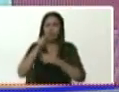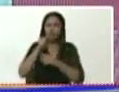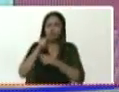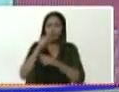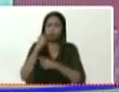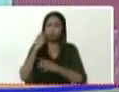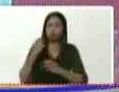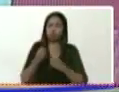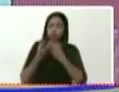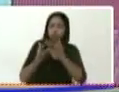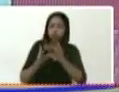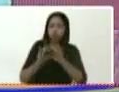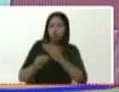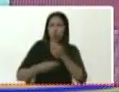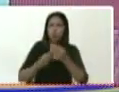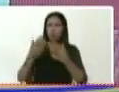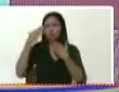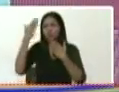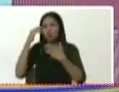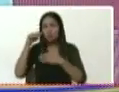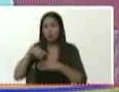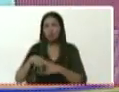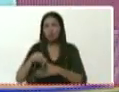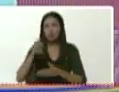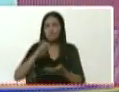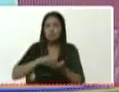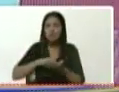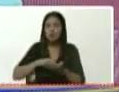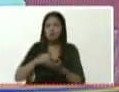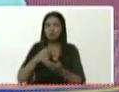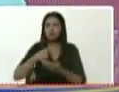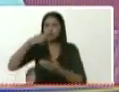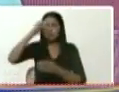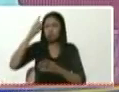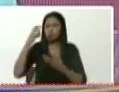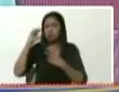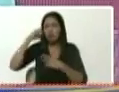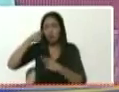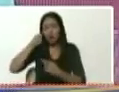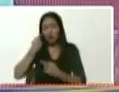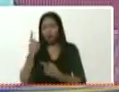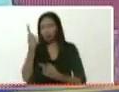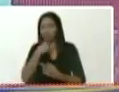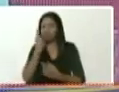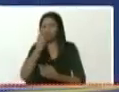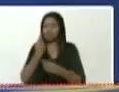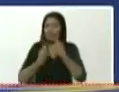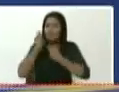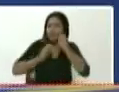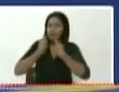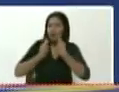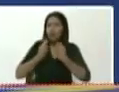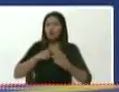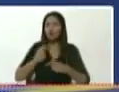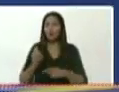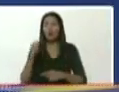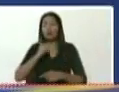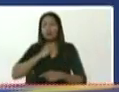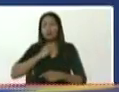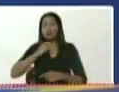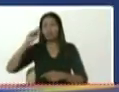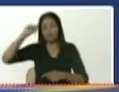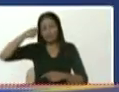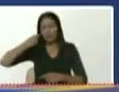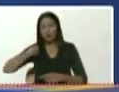una expresión cuando nos saludamos aquí en los Valles del Tuy. No sé si te recuerdas de la expresión. Correcto. Claro. Yo creo que